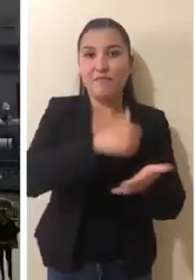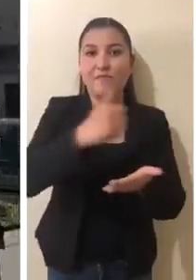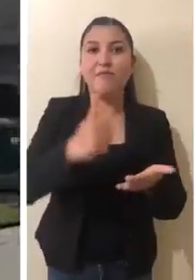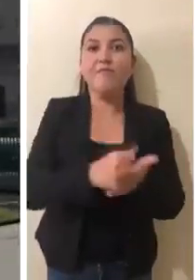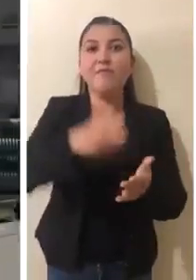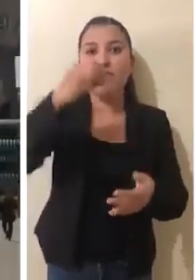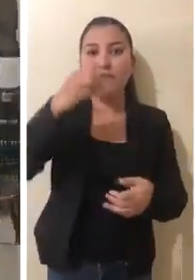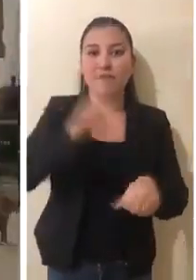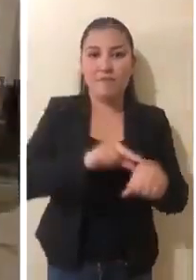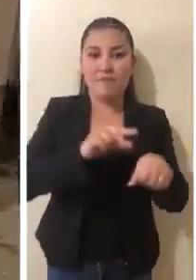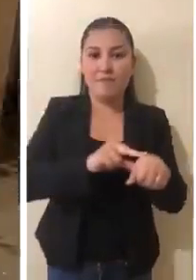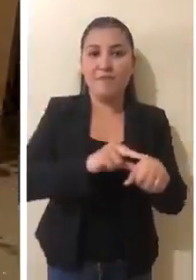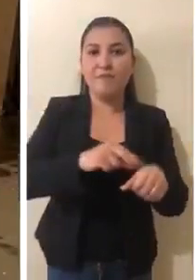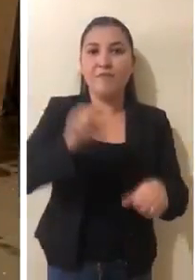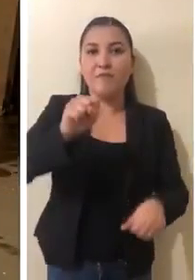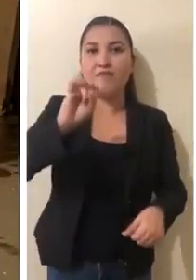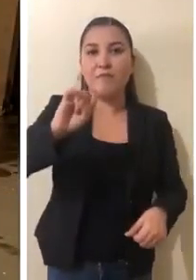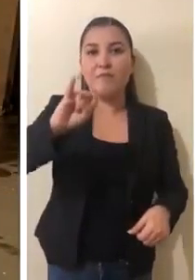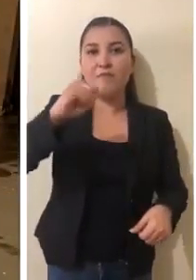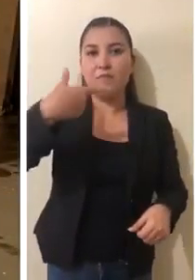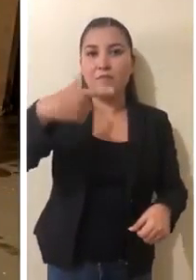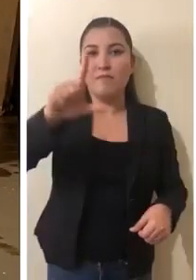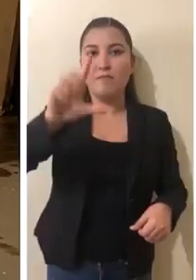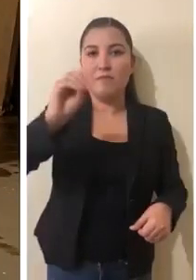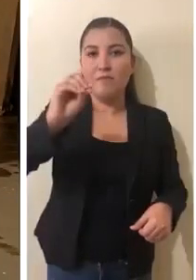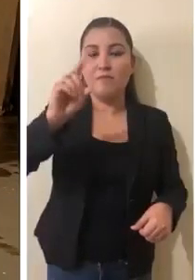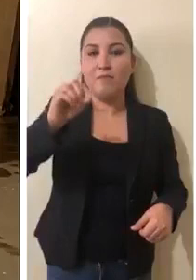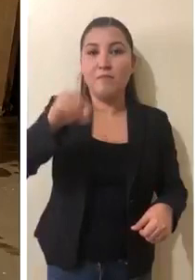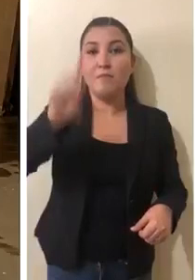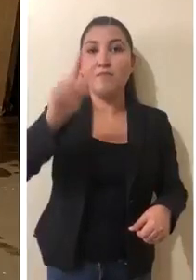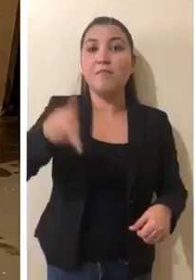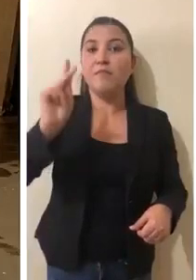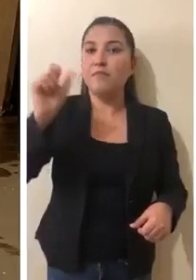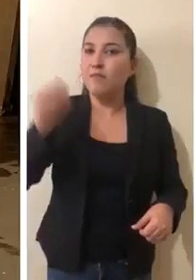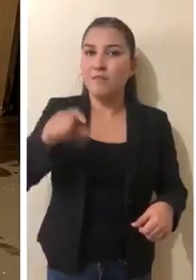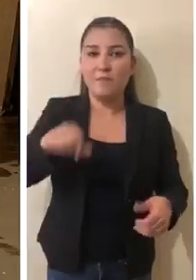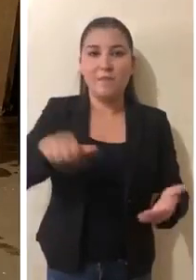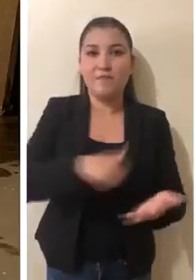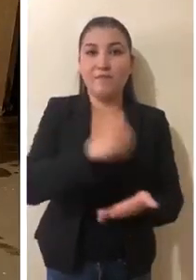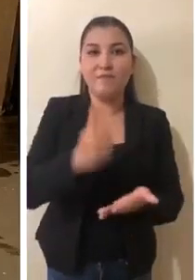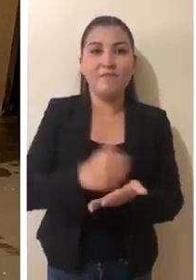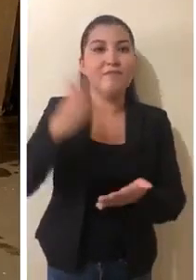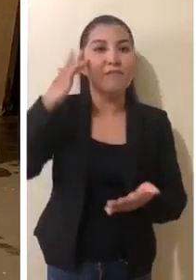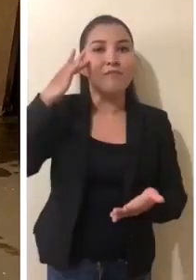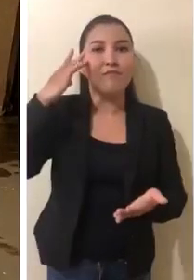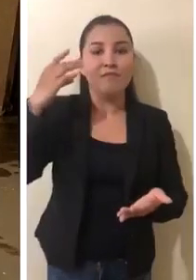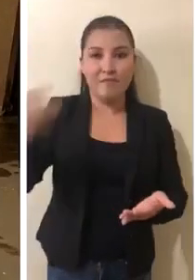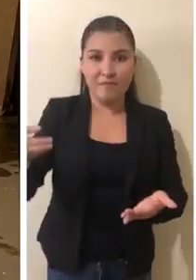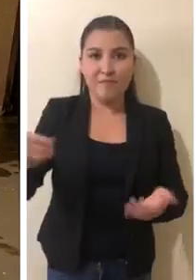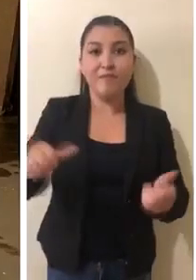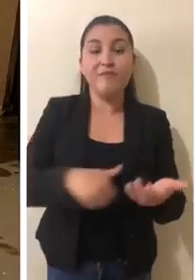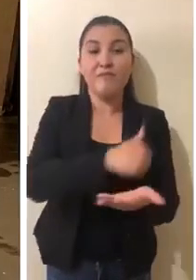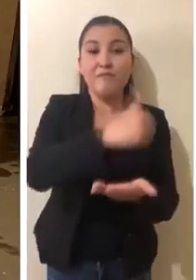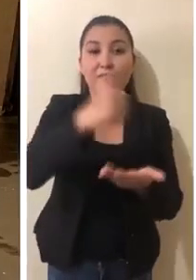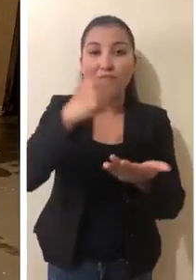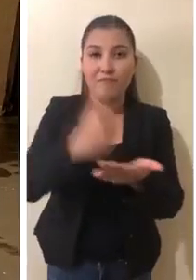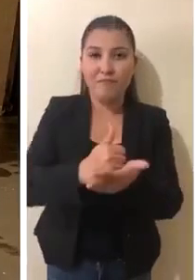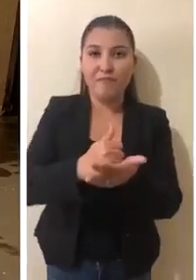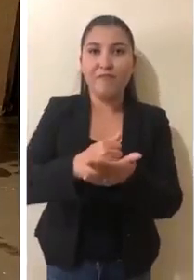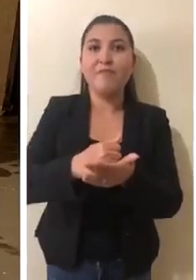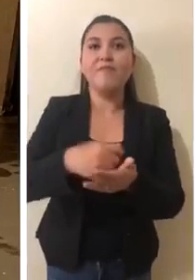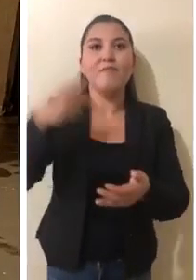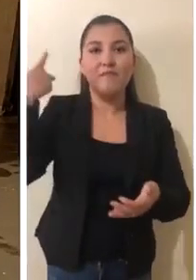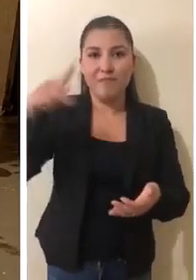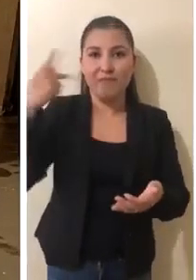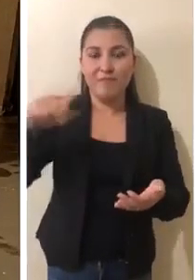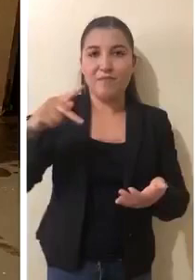también Morelos, Puebla, el Estado de México y la Ciudad de México afectadas por el sismo